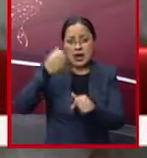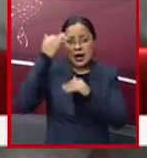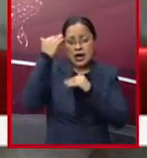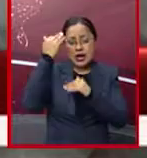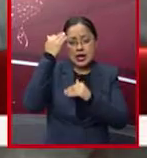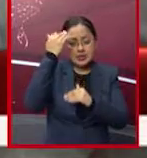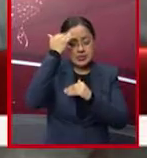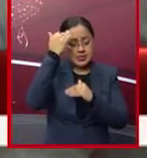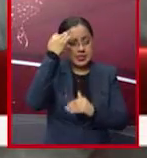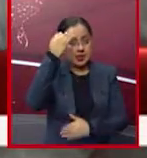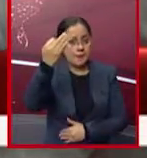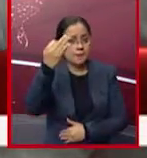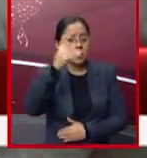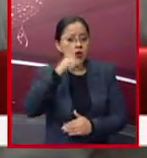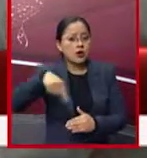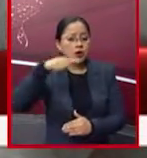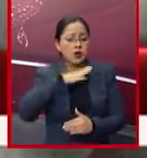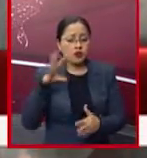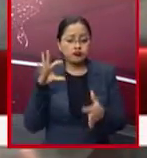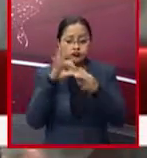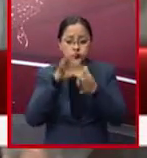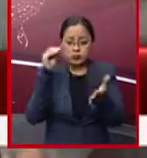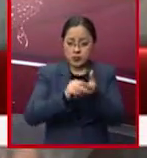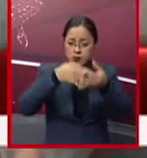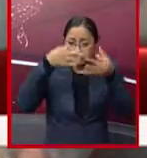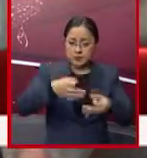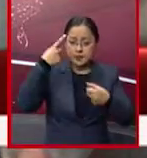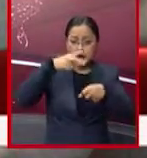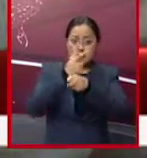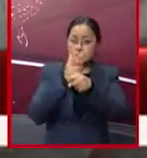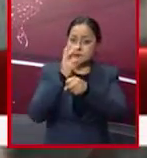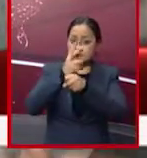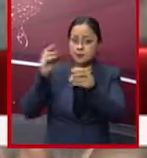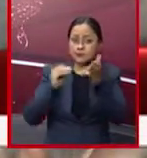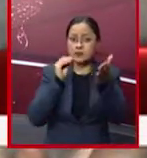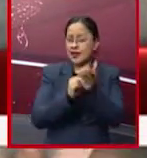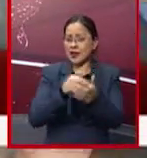no estaba en el texto original de la convocatoria.